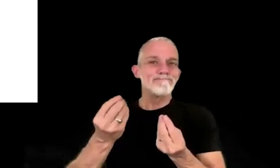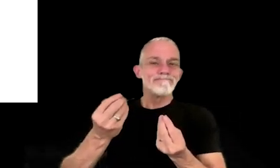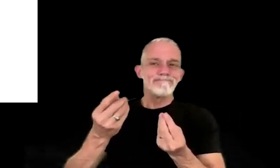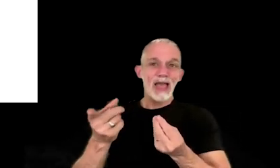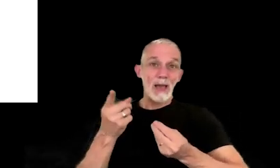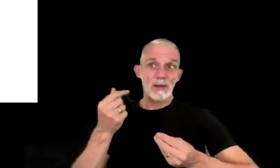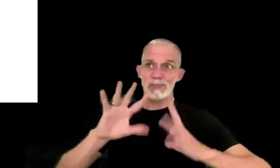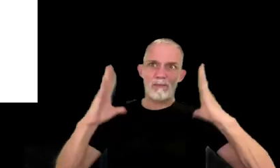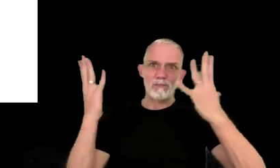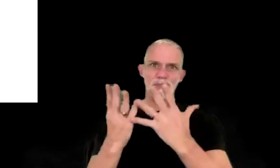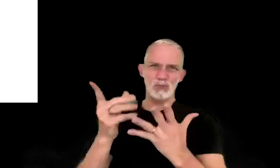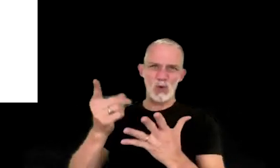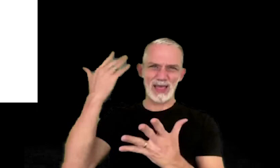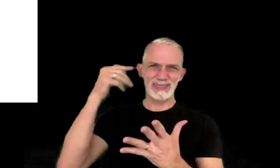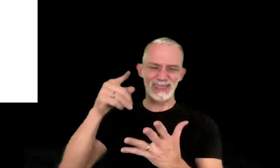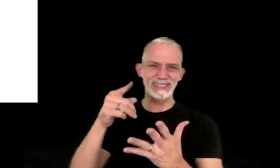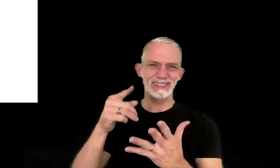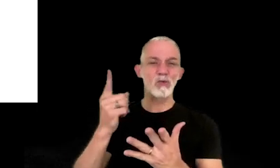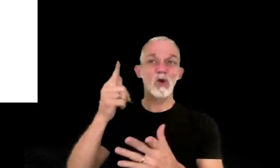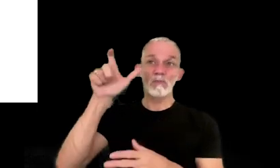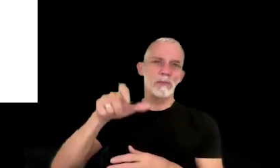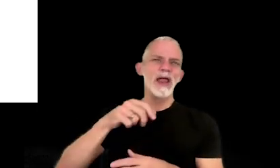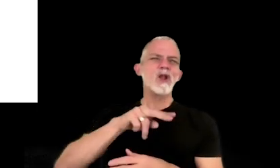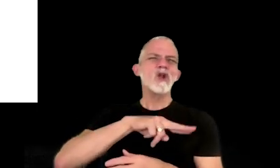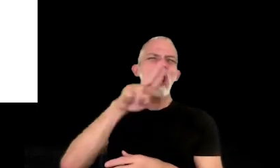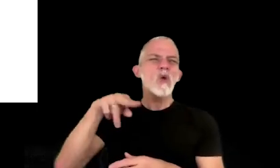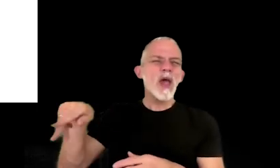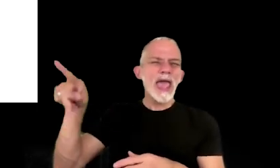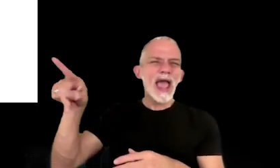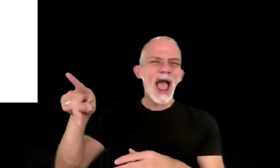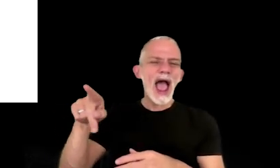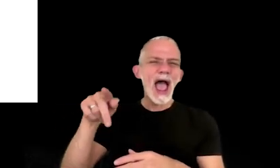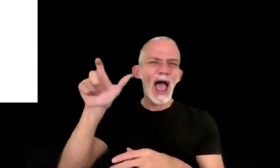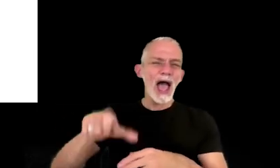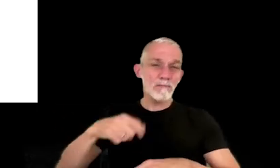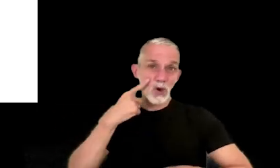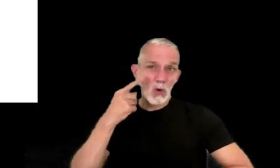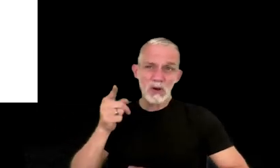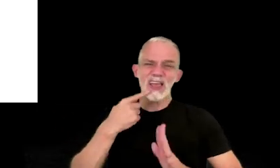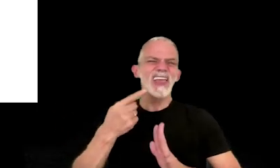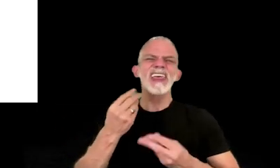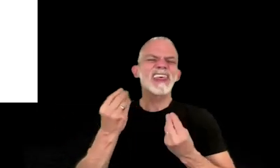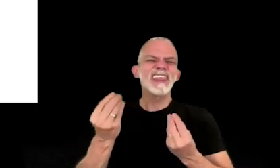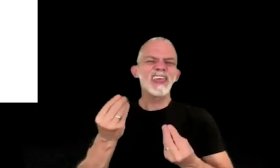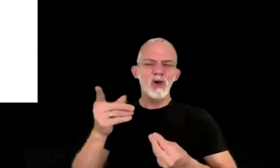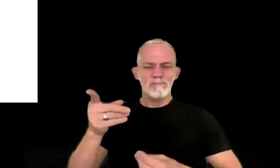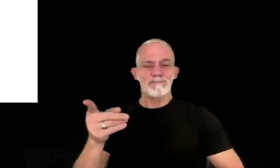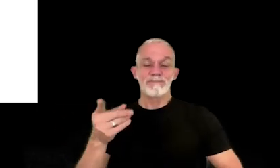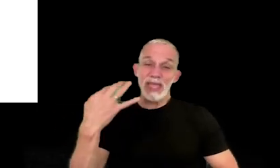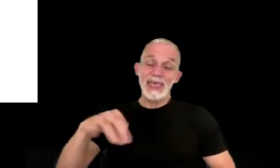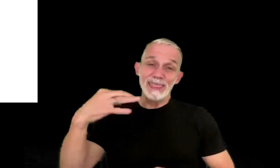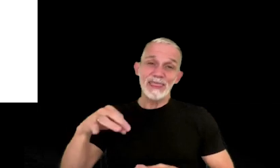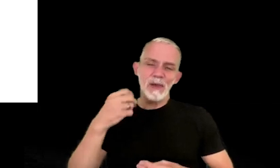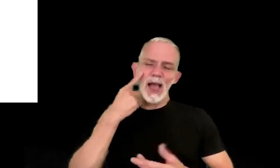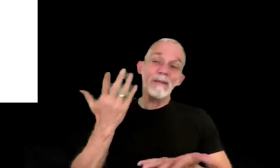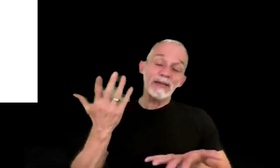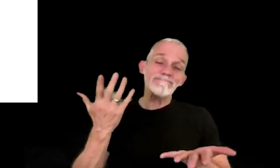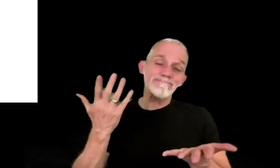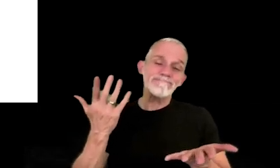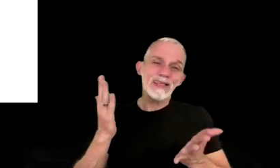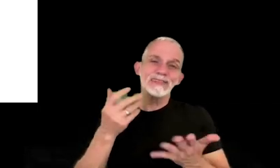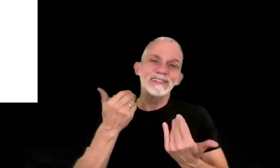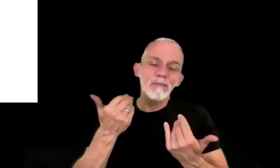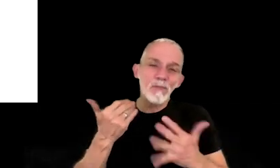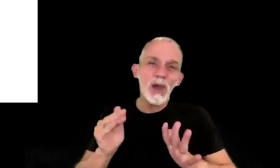global, en su momento, un doctrinario noruego, Agnar Sandmo, había indicado que habría que empezar a evaluar la posibilidad de efectuar